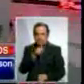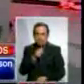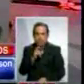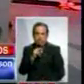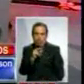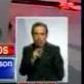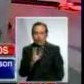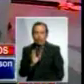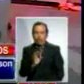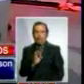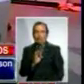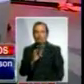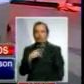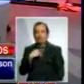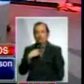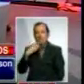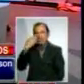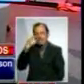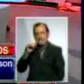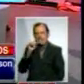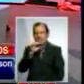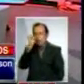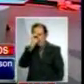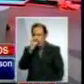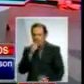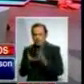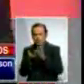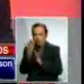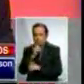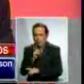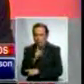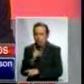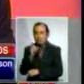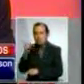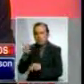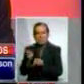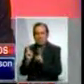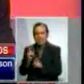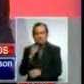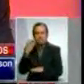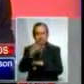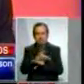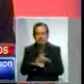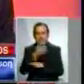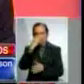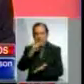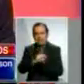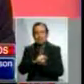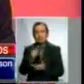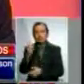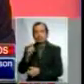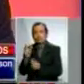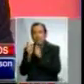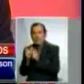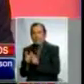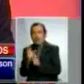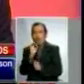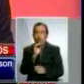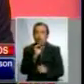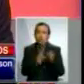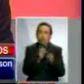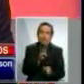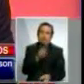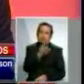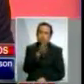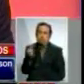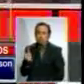lo hagan por lo contrario me parece que quien considera que este al ser justificada tiene todo el derecho a recurrir y venir a la superintendencia hoy a tribunales